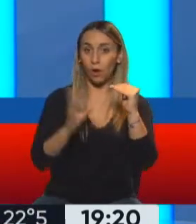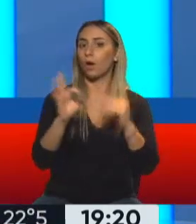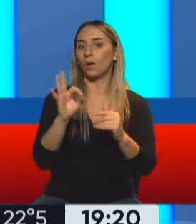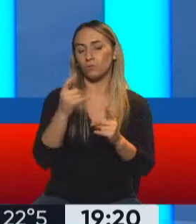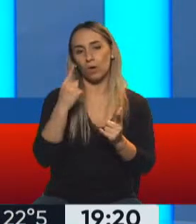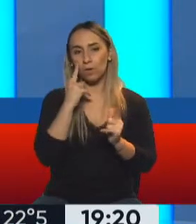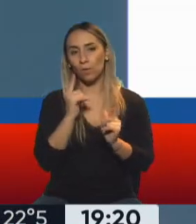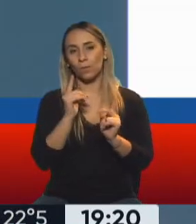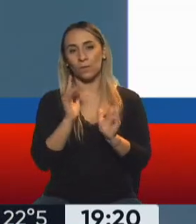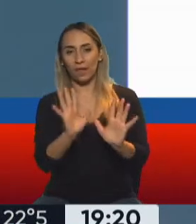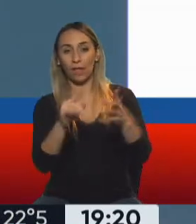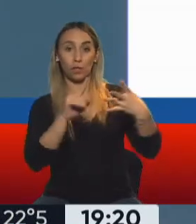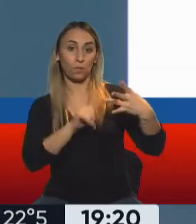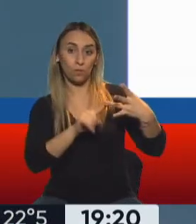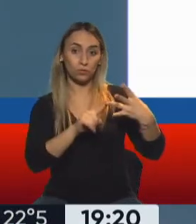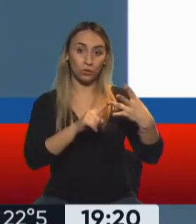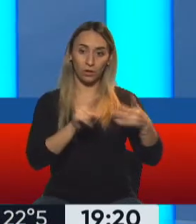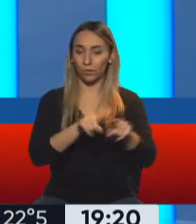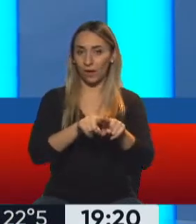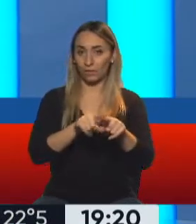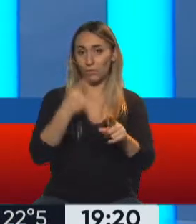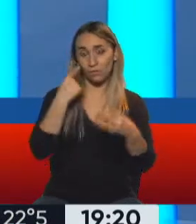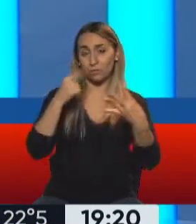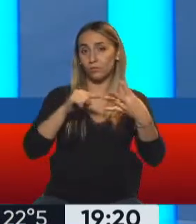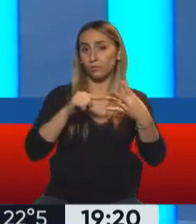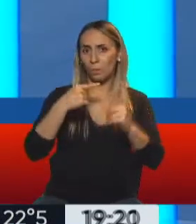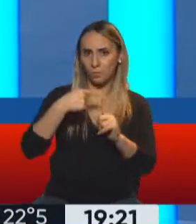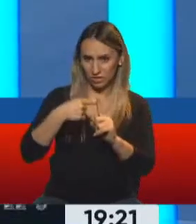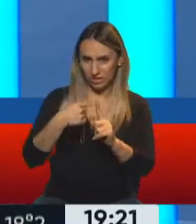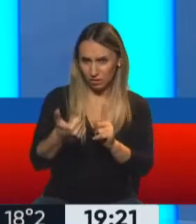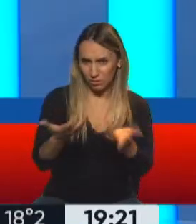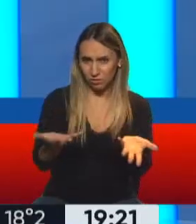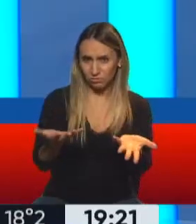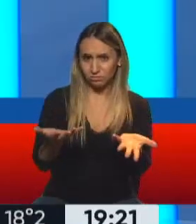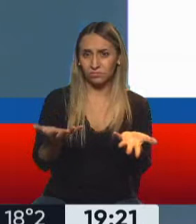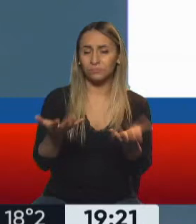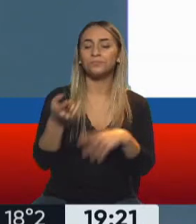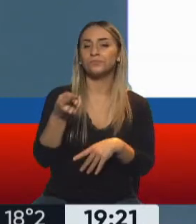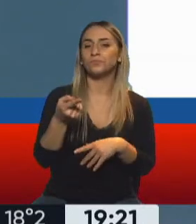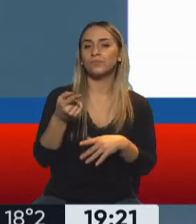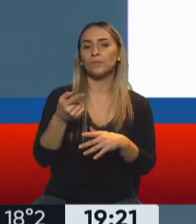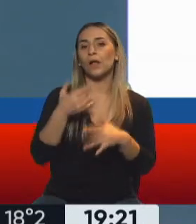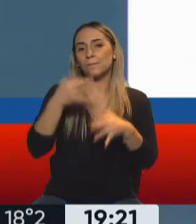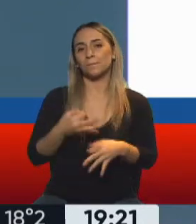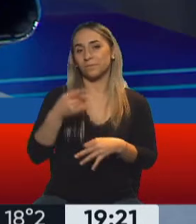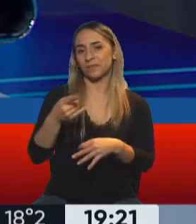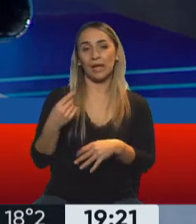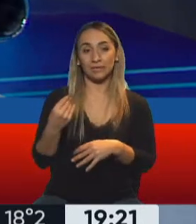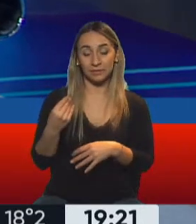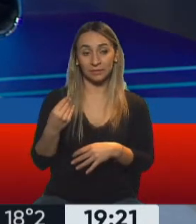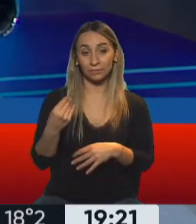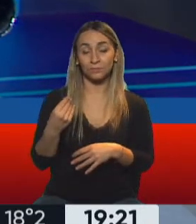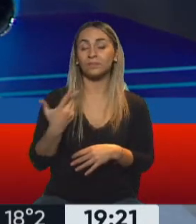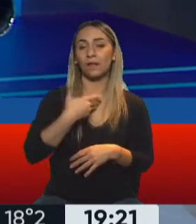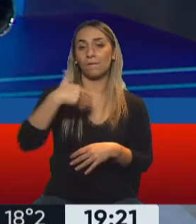con esto. Claro, ojo con la esto. única advertencia positiva, si querés, sí, esto es más un componente social, claro. si se quiere, pero bueno, más que nada lo que hace justamente